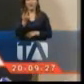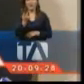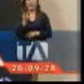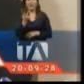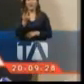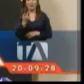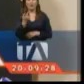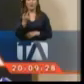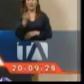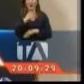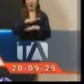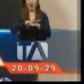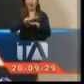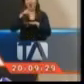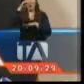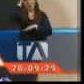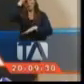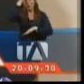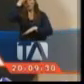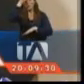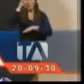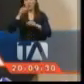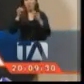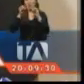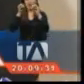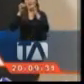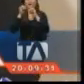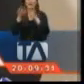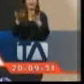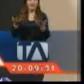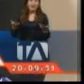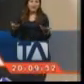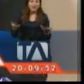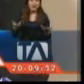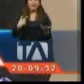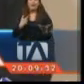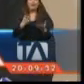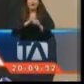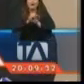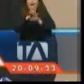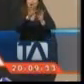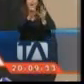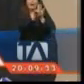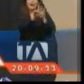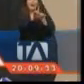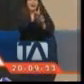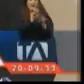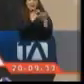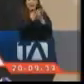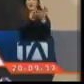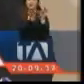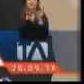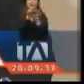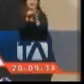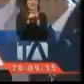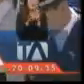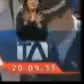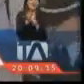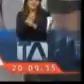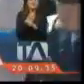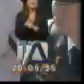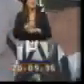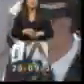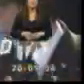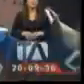hay sobreendeudamiento, es que no está la definición legal para hacerlo.